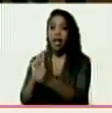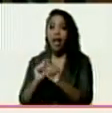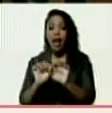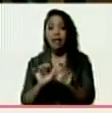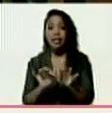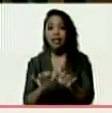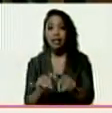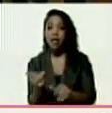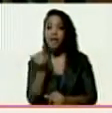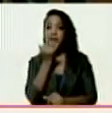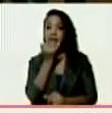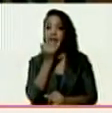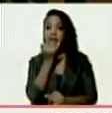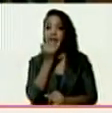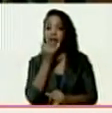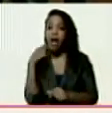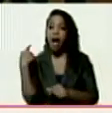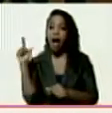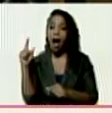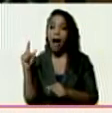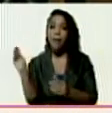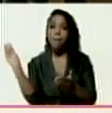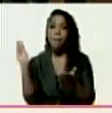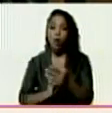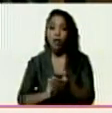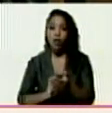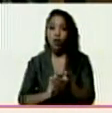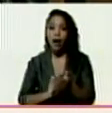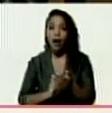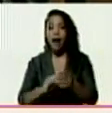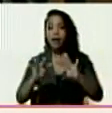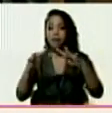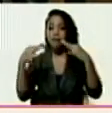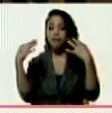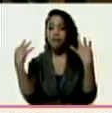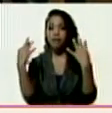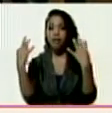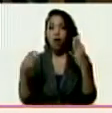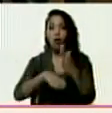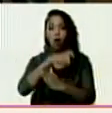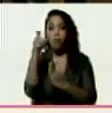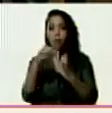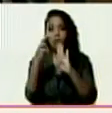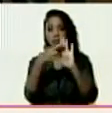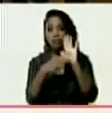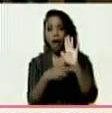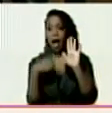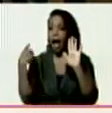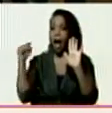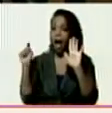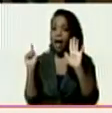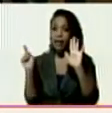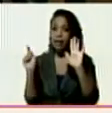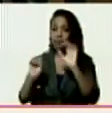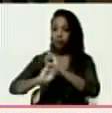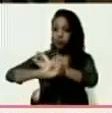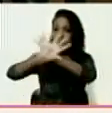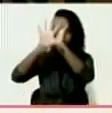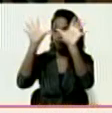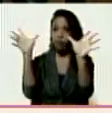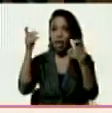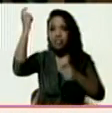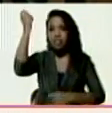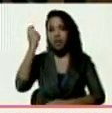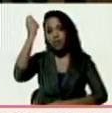secretaria accidental, estaba constituido el quórum reglamentario. Allí están claramente diputados